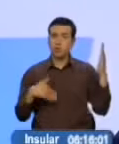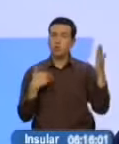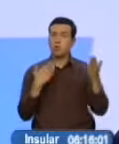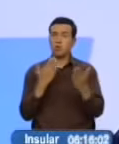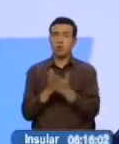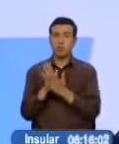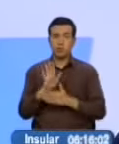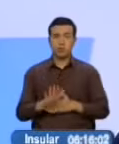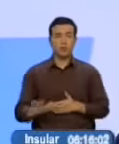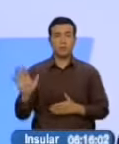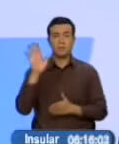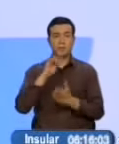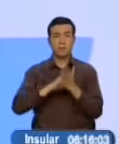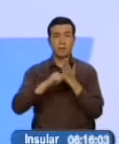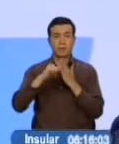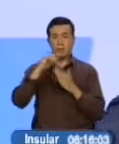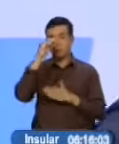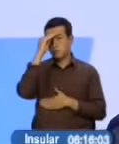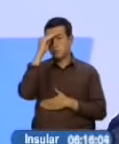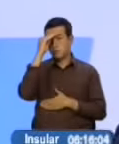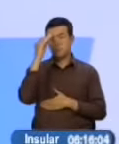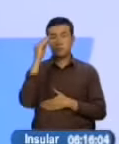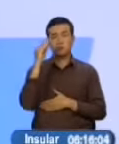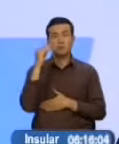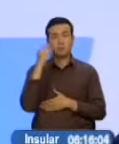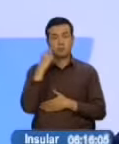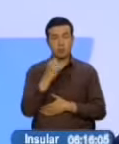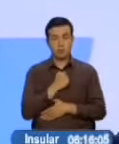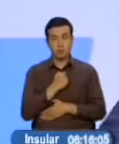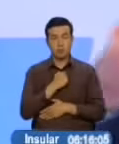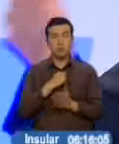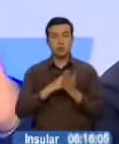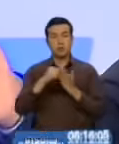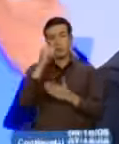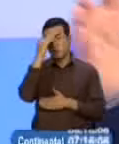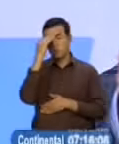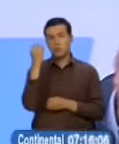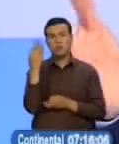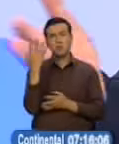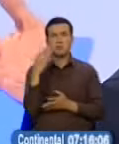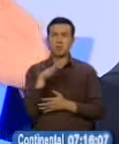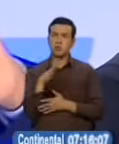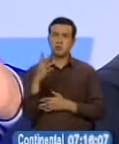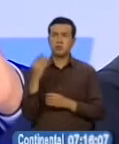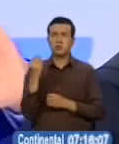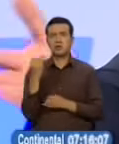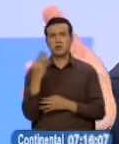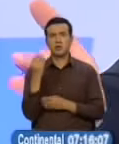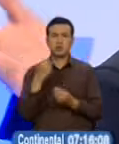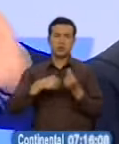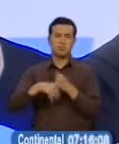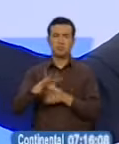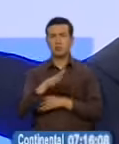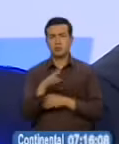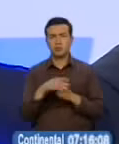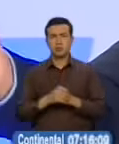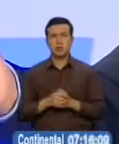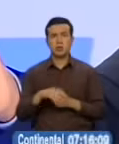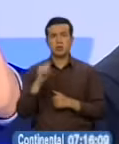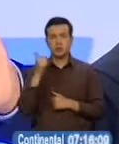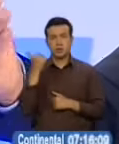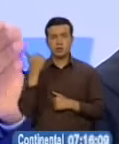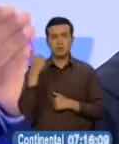todos los bienes del Ministerio de Educación, los que son propiedad del Ministerio de Educación, habríamos tenido que invertir alrededor de